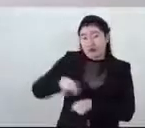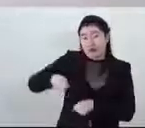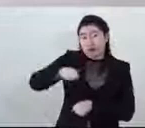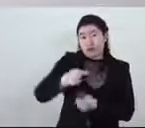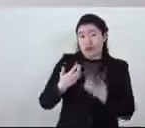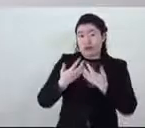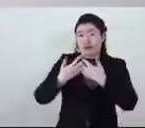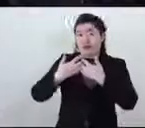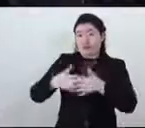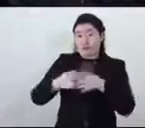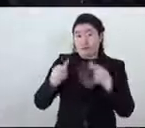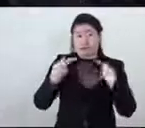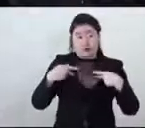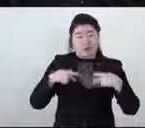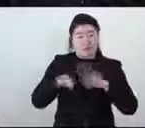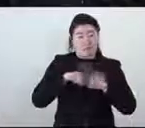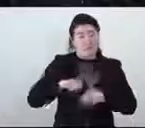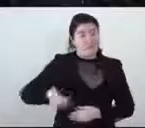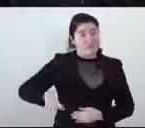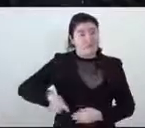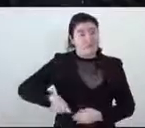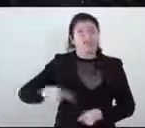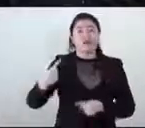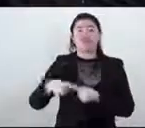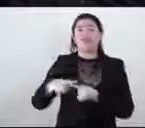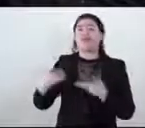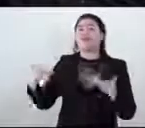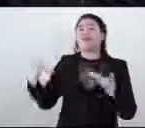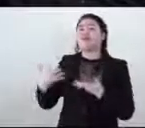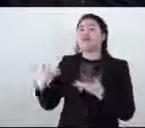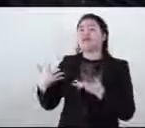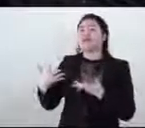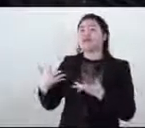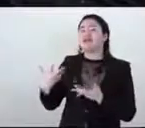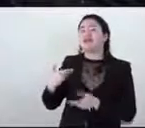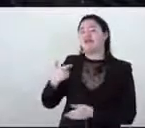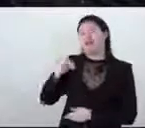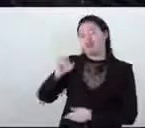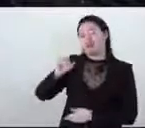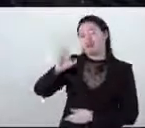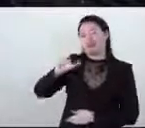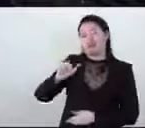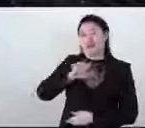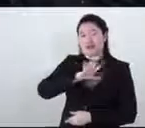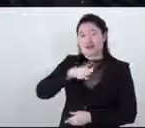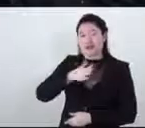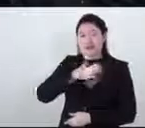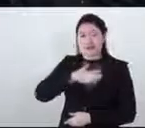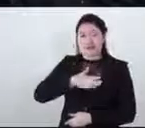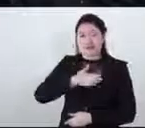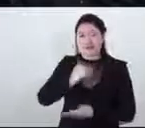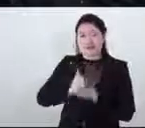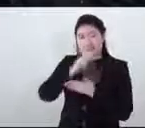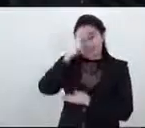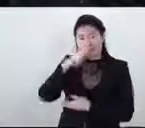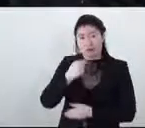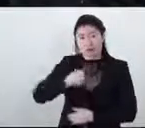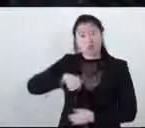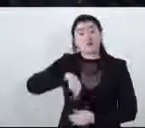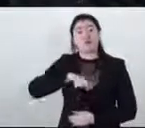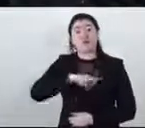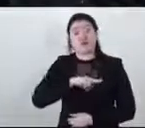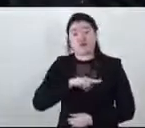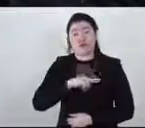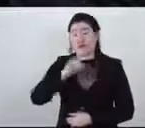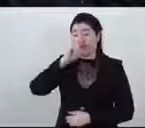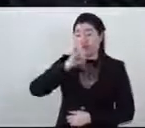servidores públicos son competencia de la Fiscalía General de Justicia de la Ciudad de México. A nosotros,